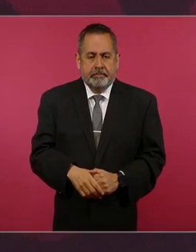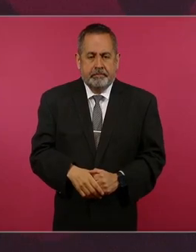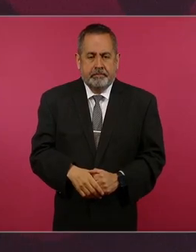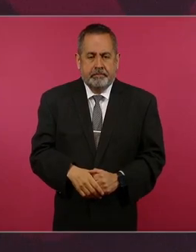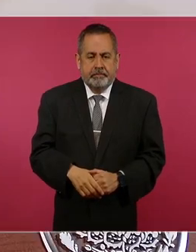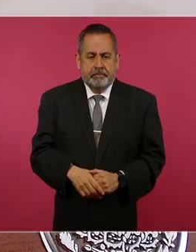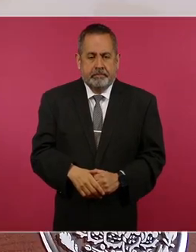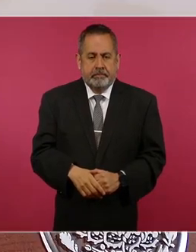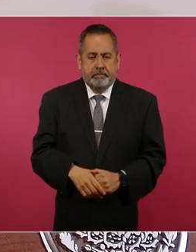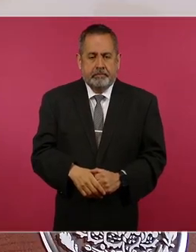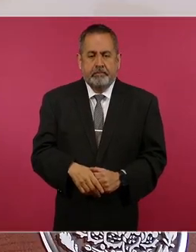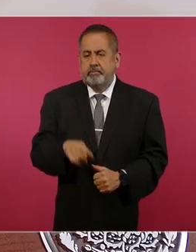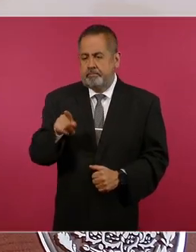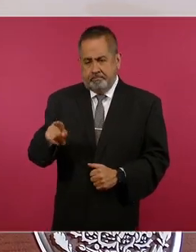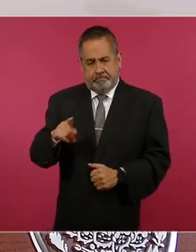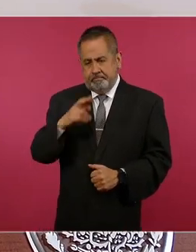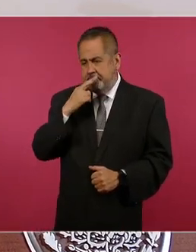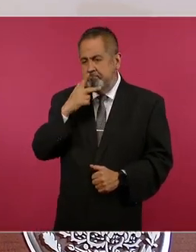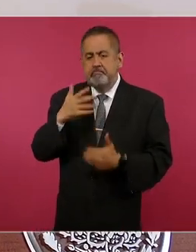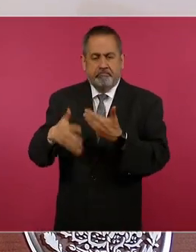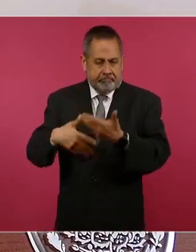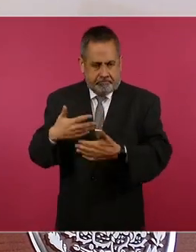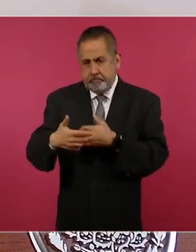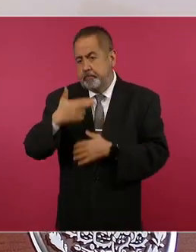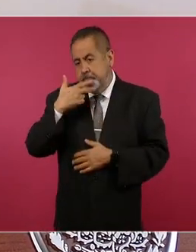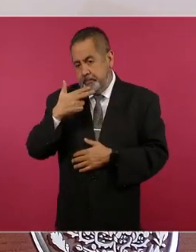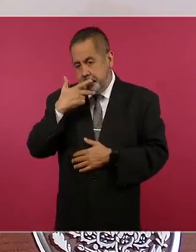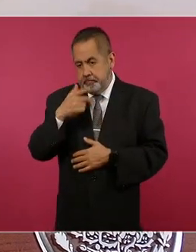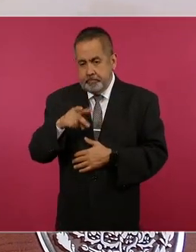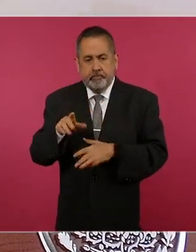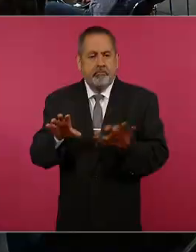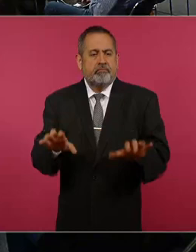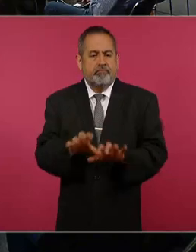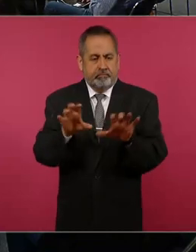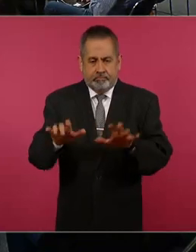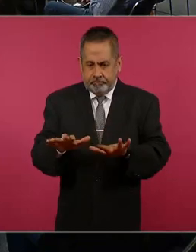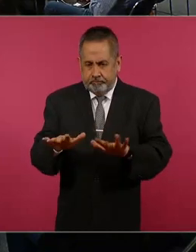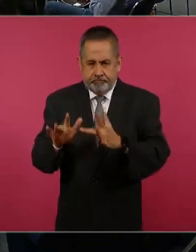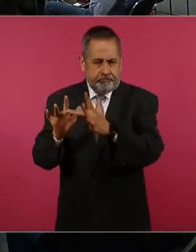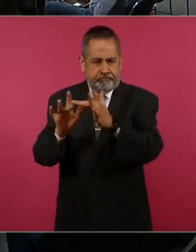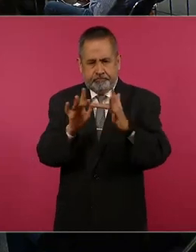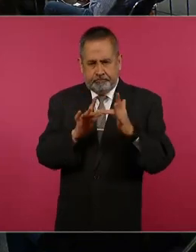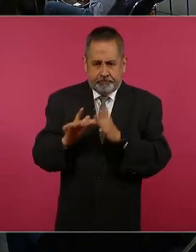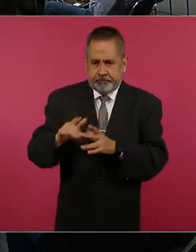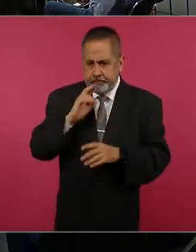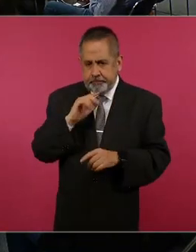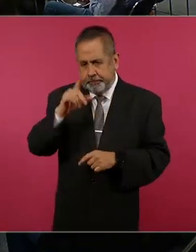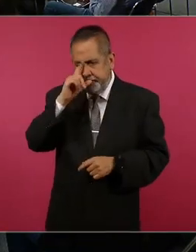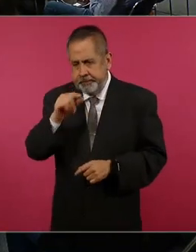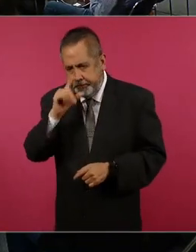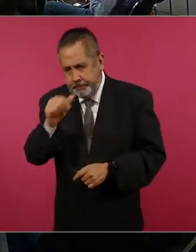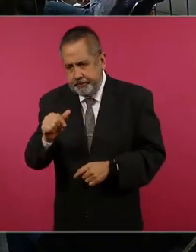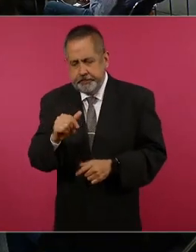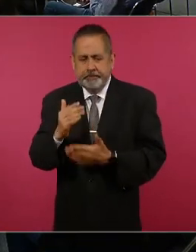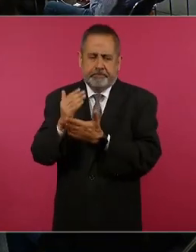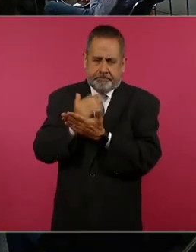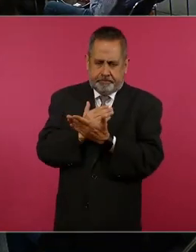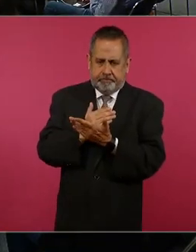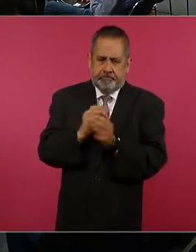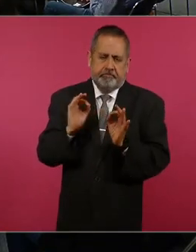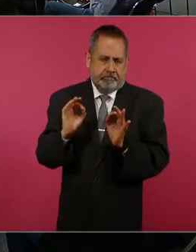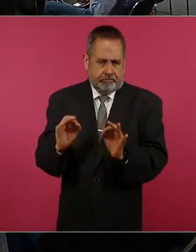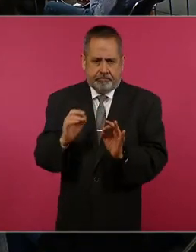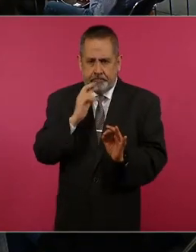Ya funciona mejor todo el sistema de cómputo para que no falle, porque